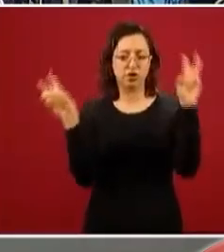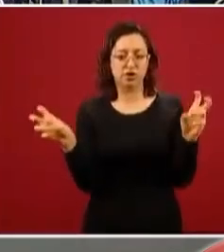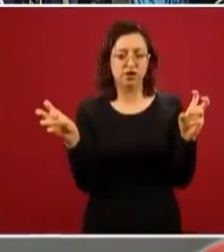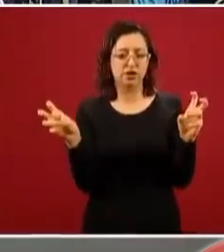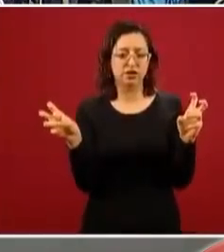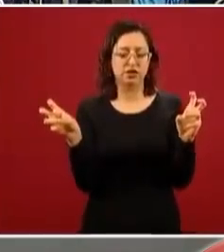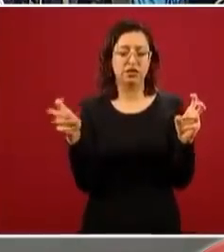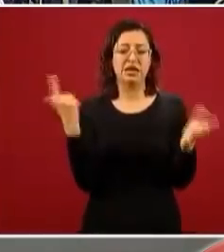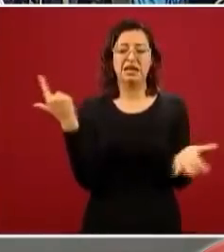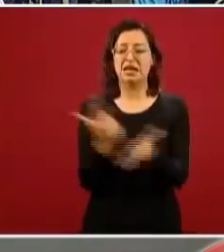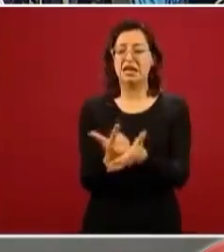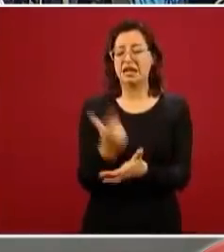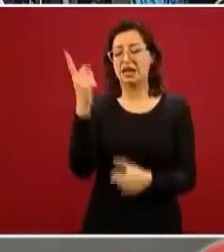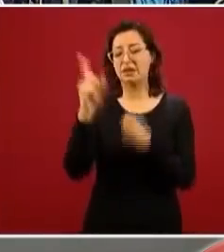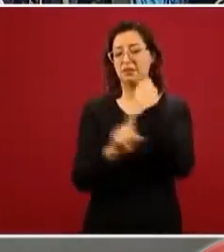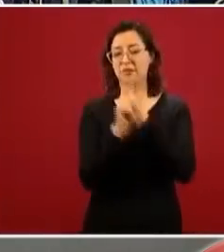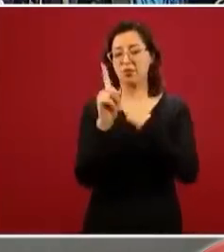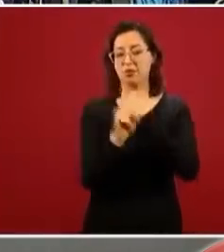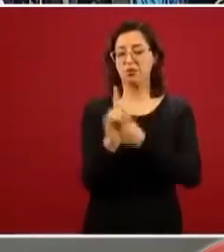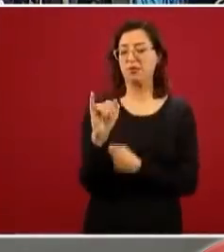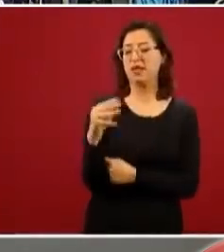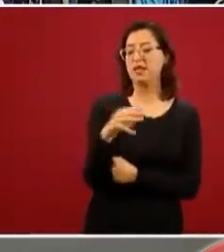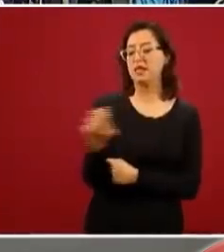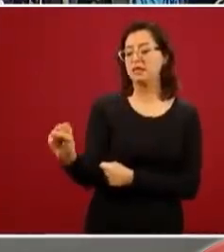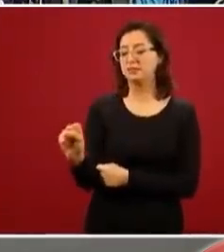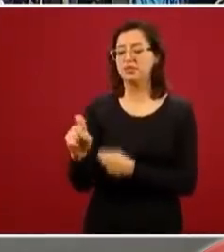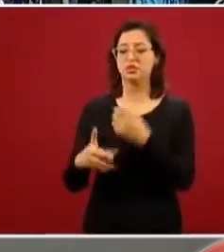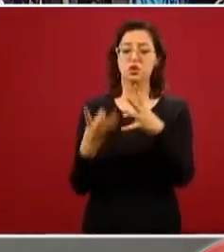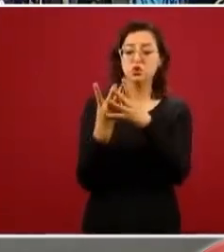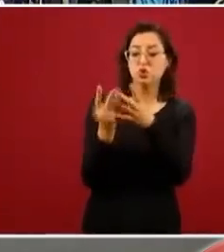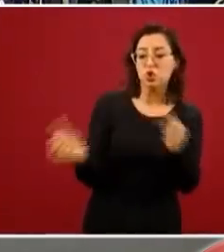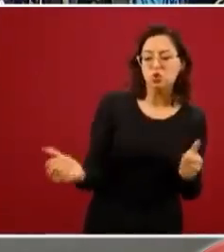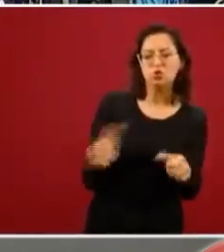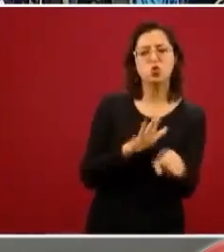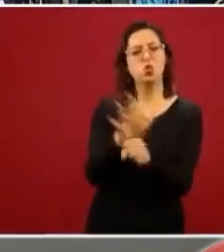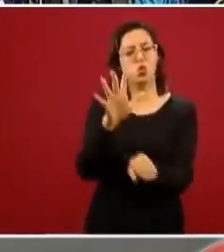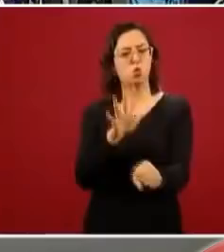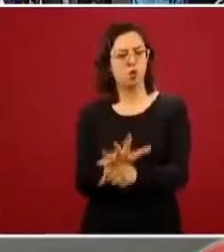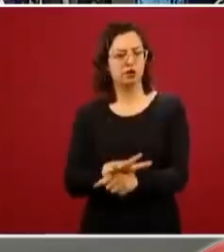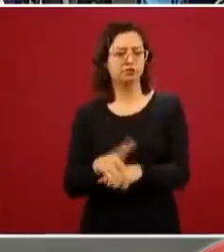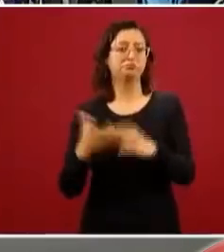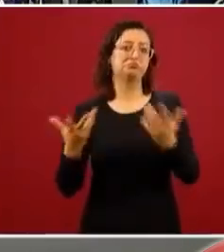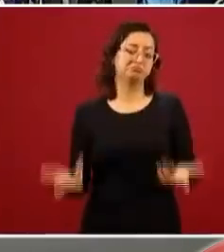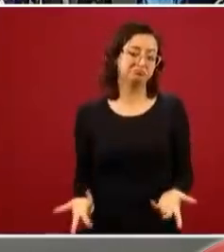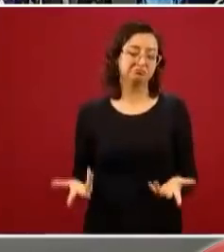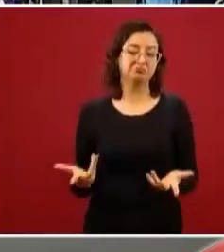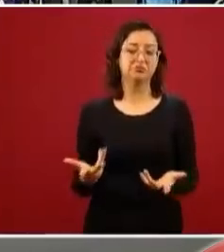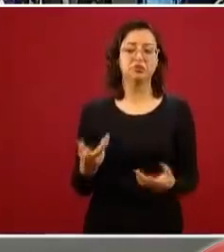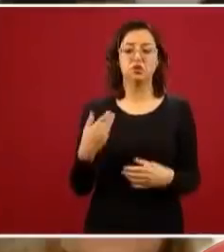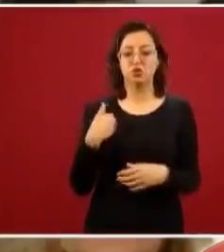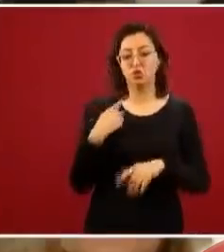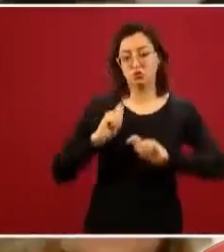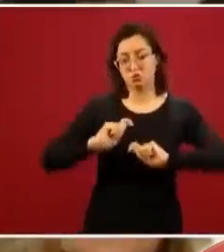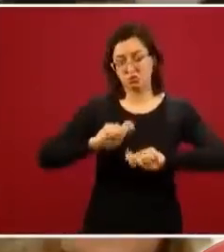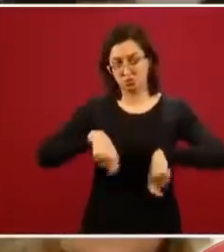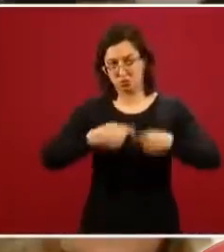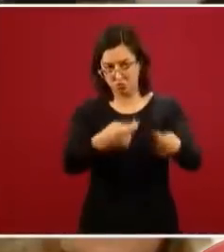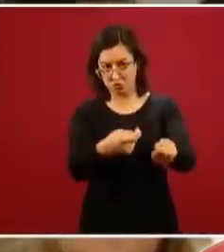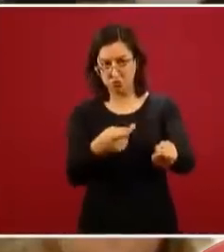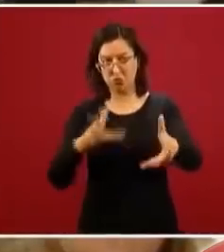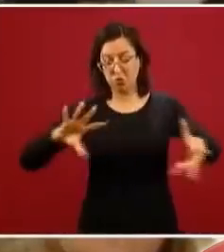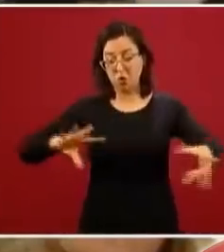La grave crisis del IMSS y alternativas de solución. Aquí le traigo las conclusiones a Zoe Robledo para que pueda tener